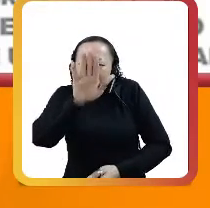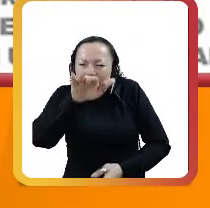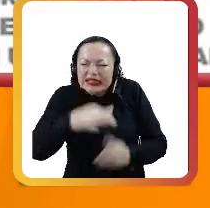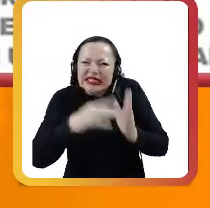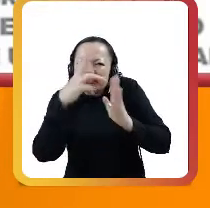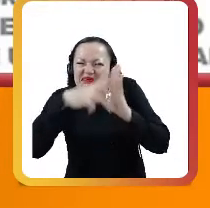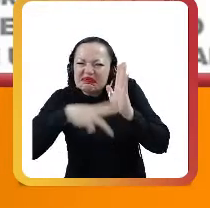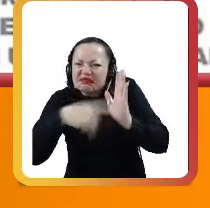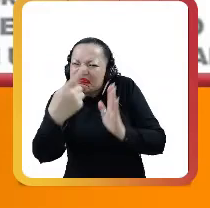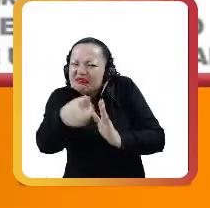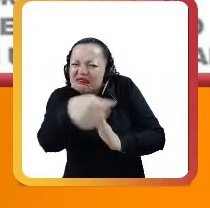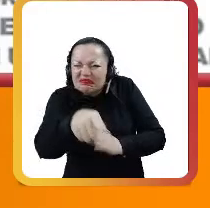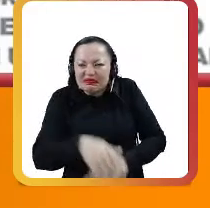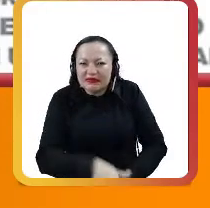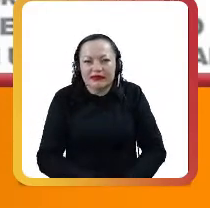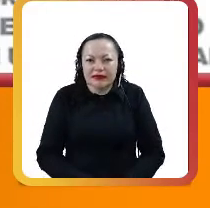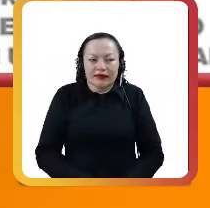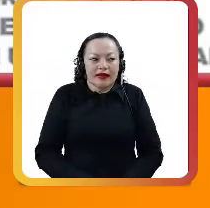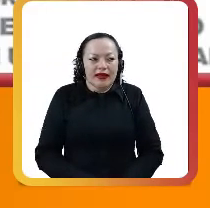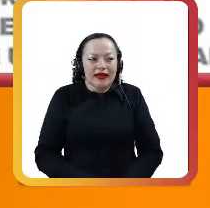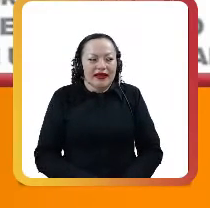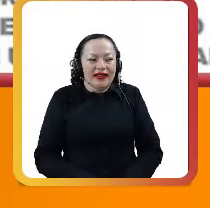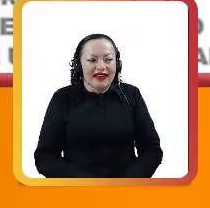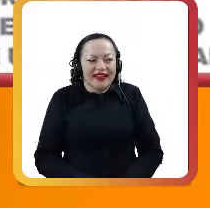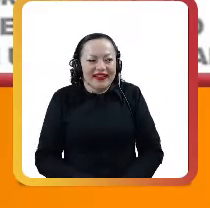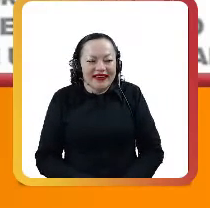cúrate. ¿Sí? Ah, es que, mire, chica, casi.